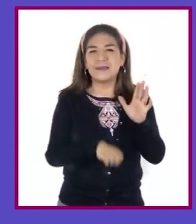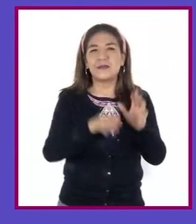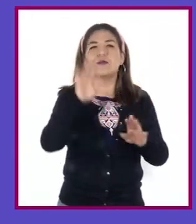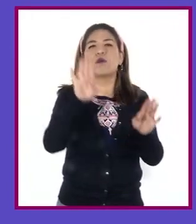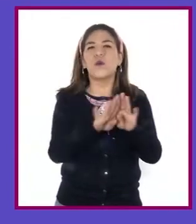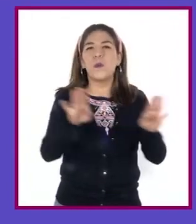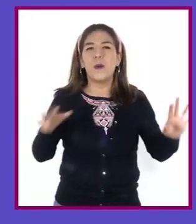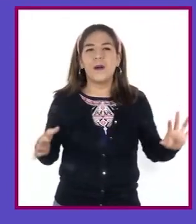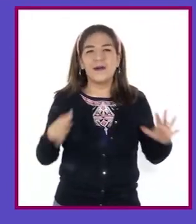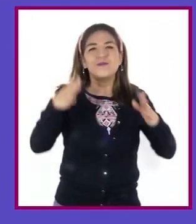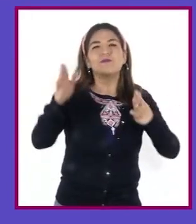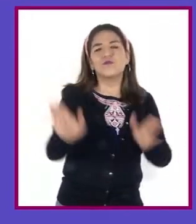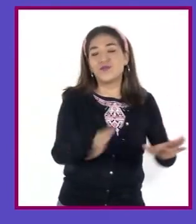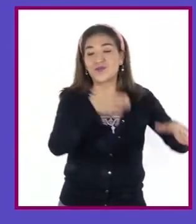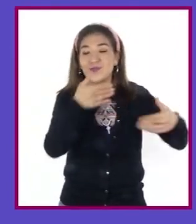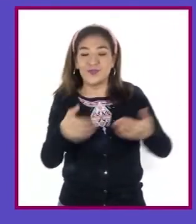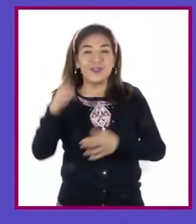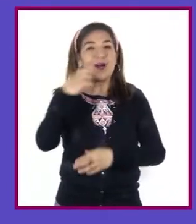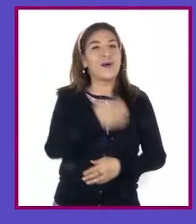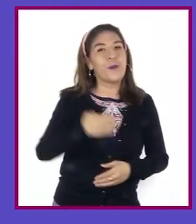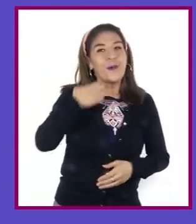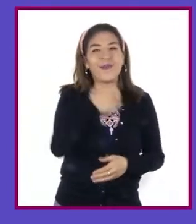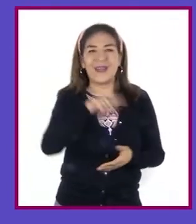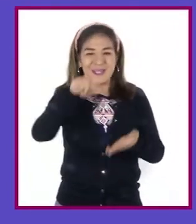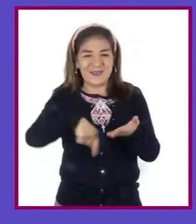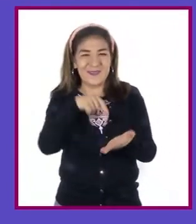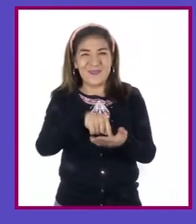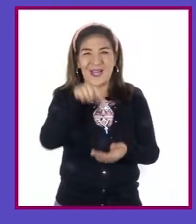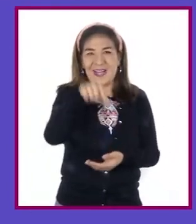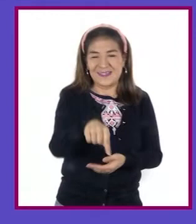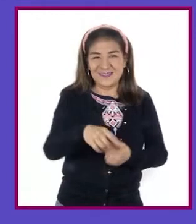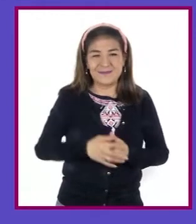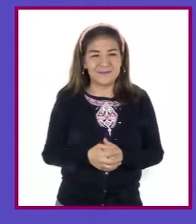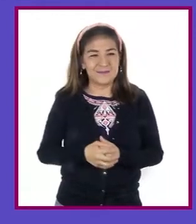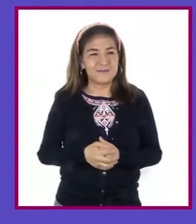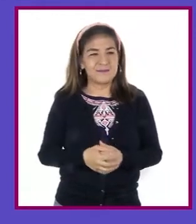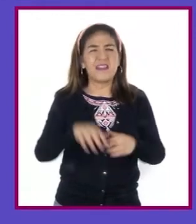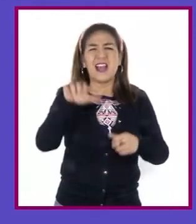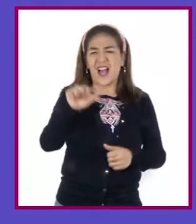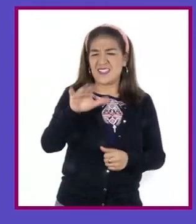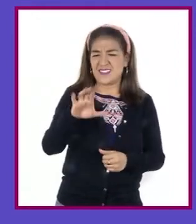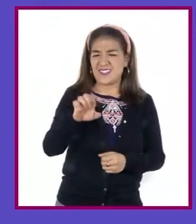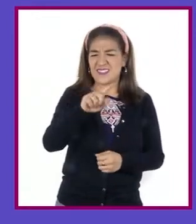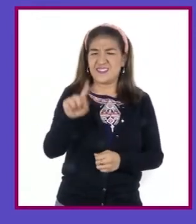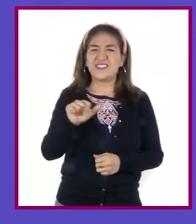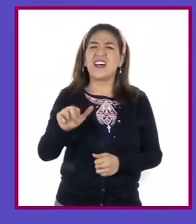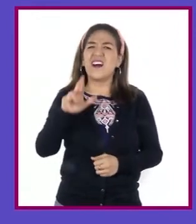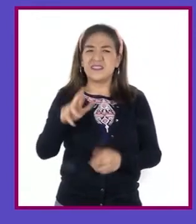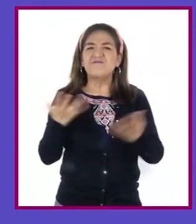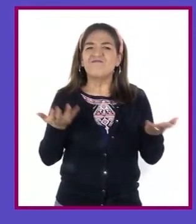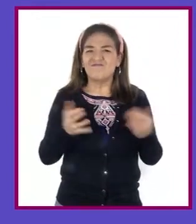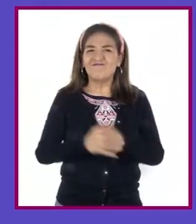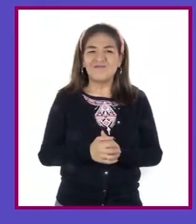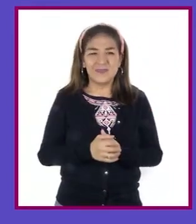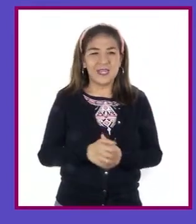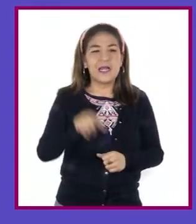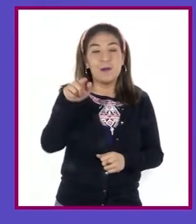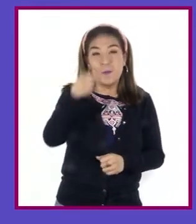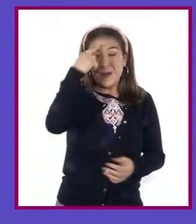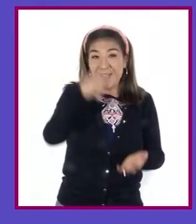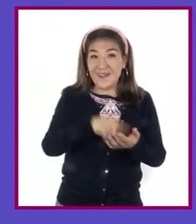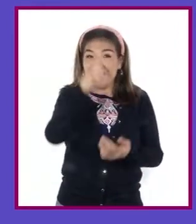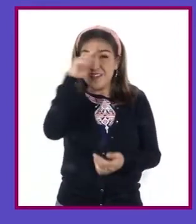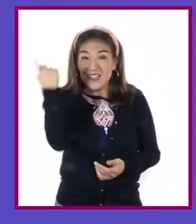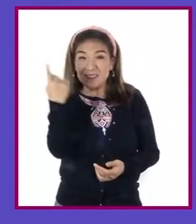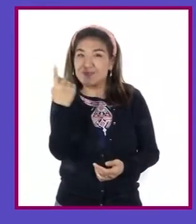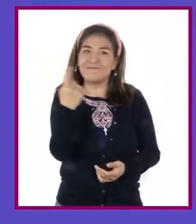muy contento, con mucho entusiasmo. ¿Y aseseo, profesora? No creas que es tan sencillo,